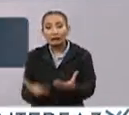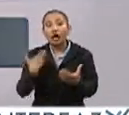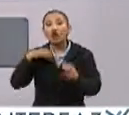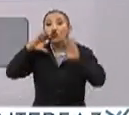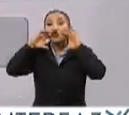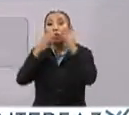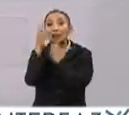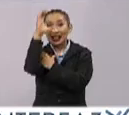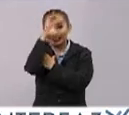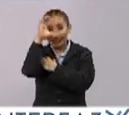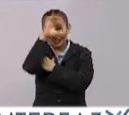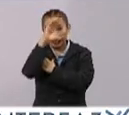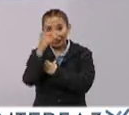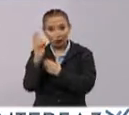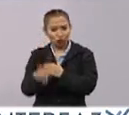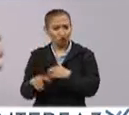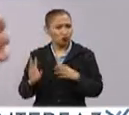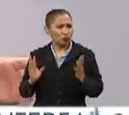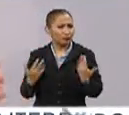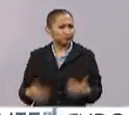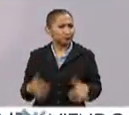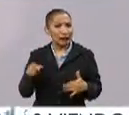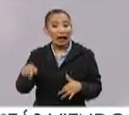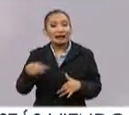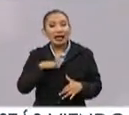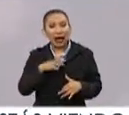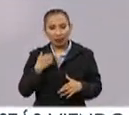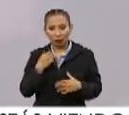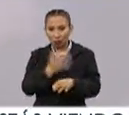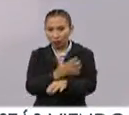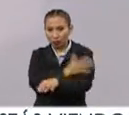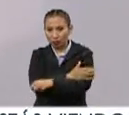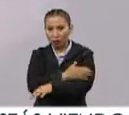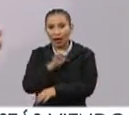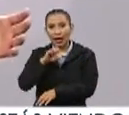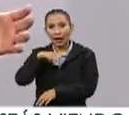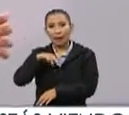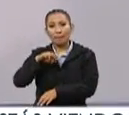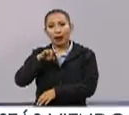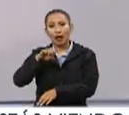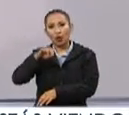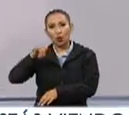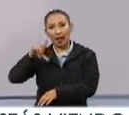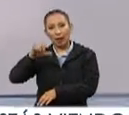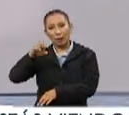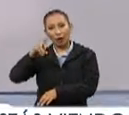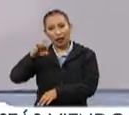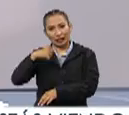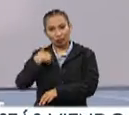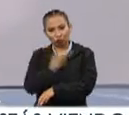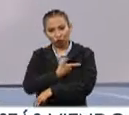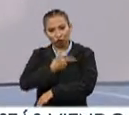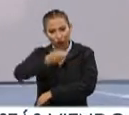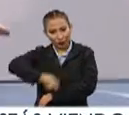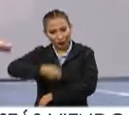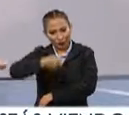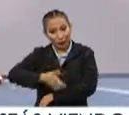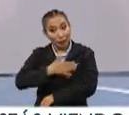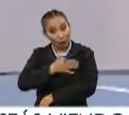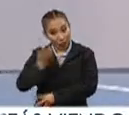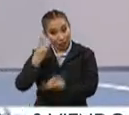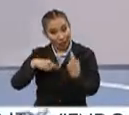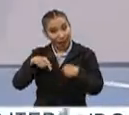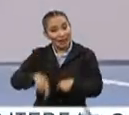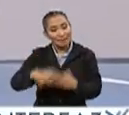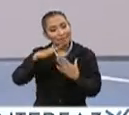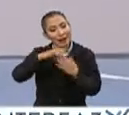del Club de la Ciencia, nada más y nada menos. Y aquí se encuentra conmigo mi compañero Emanuel. ¿Cómo estás, Emanuel? Es un gusto saludarte nuevamente. Qué bueno que estés